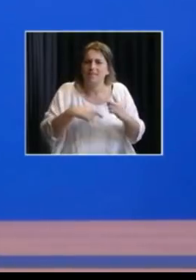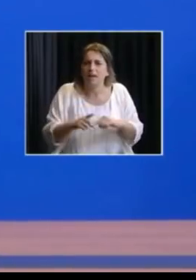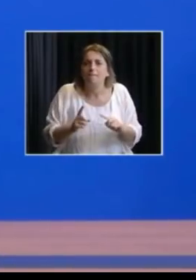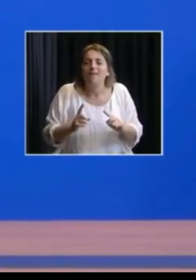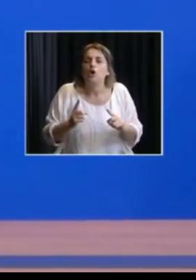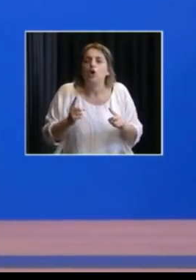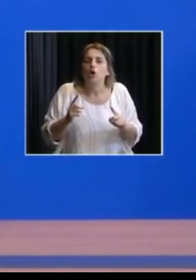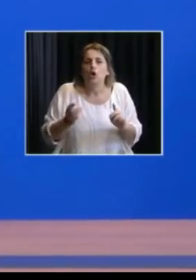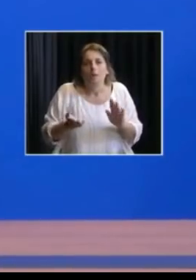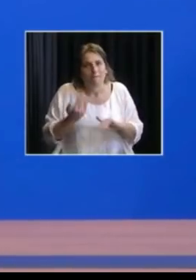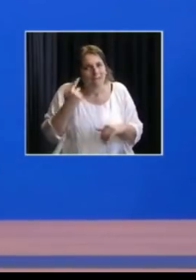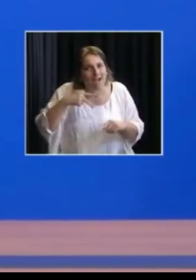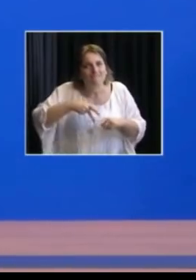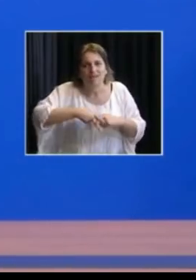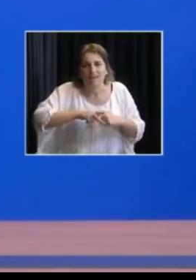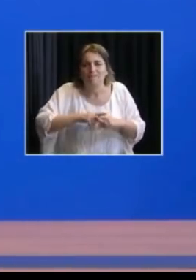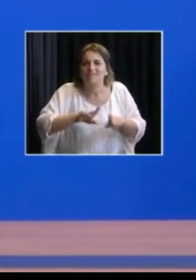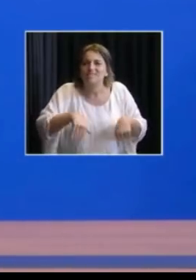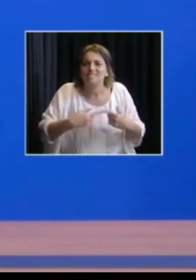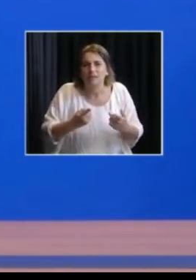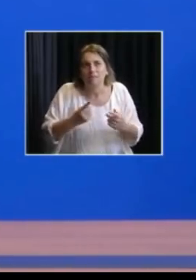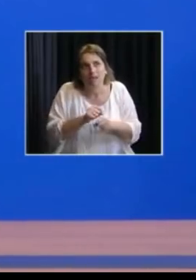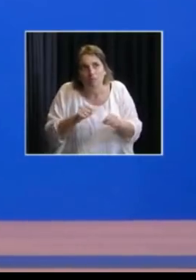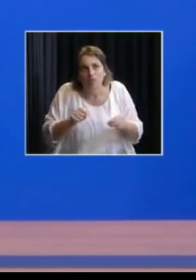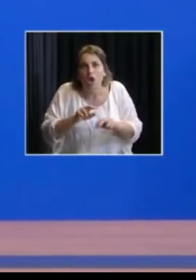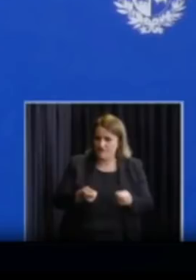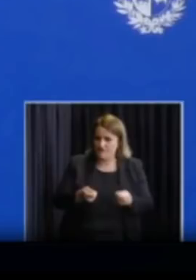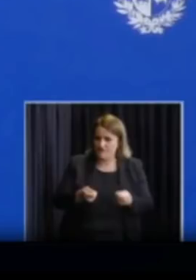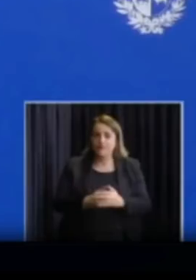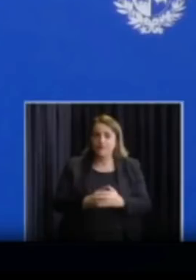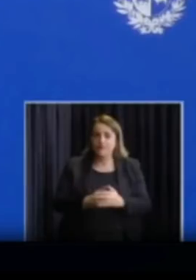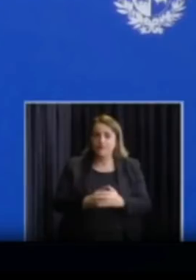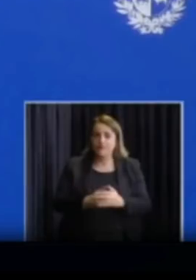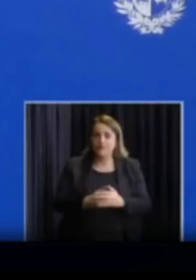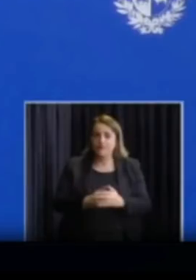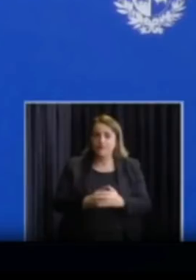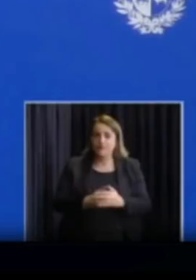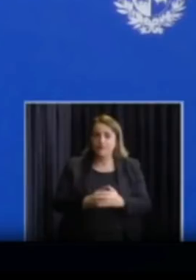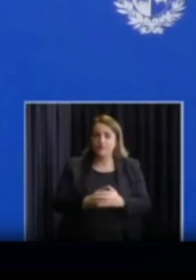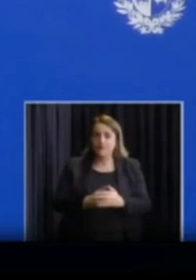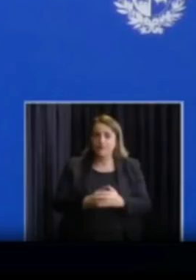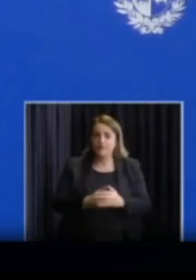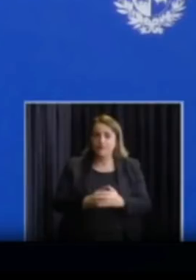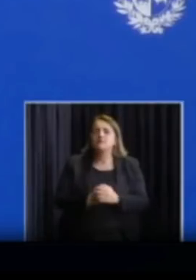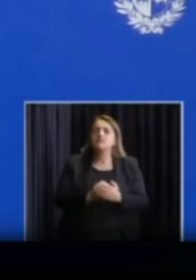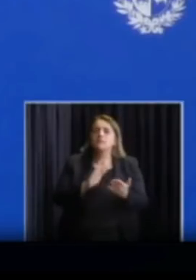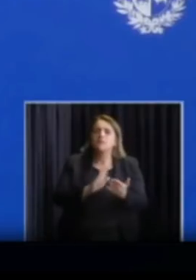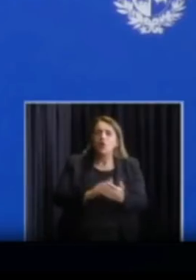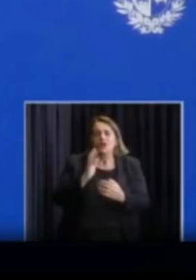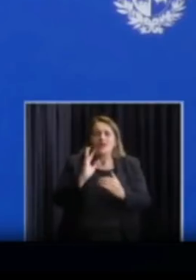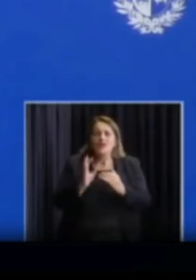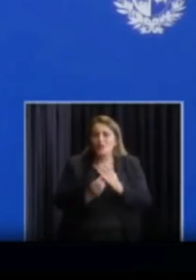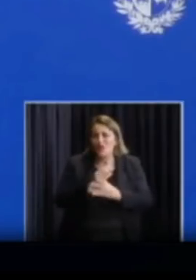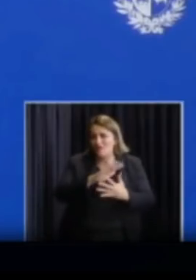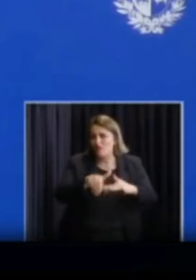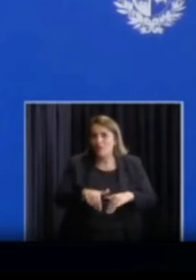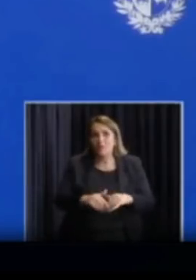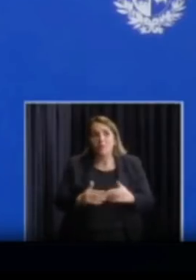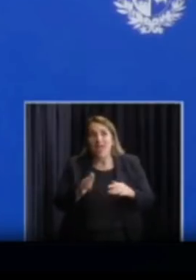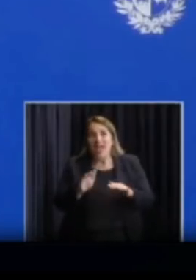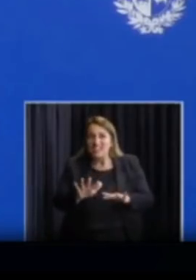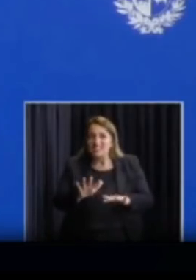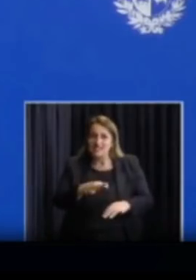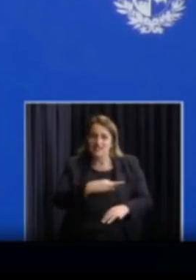herramientas para prender la llave del país de vuelta. Podemos pasar a parte de la nueva normalidad gracias a los uruguayos.